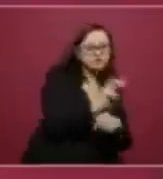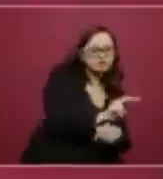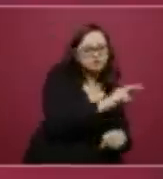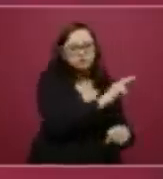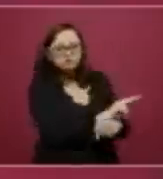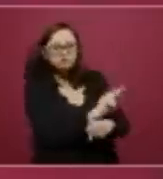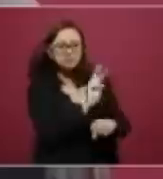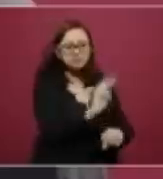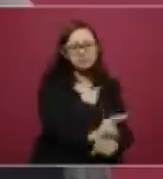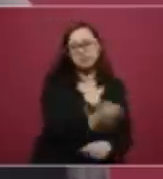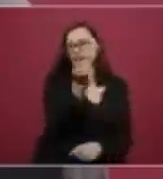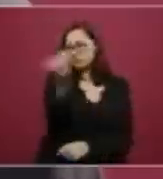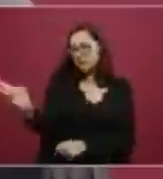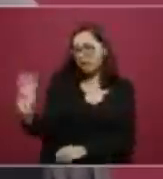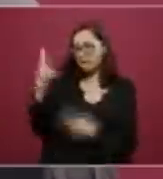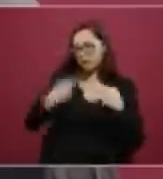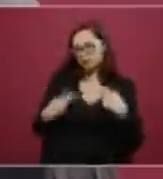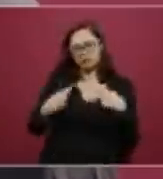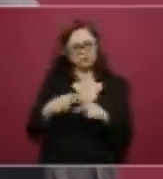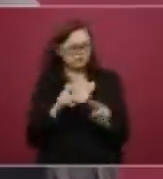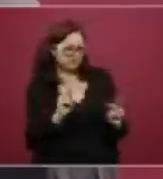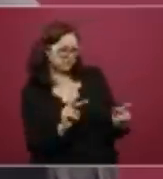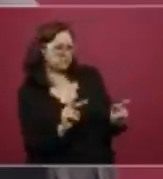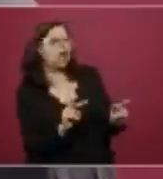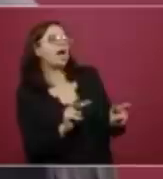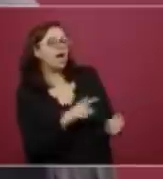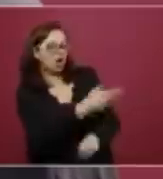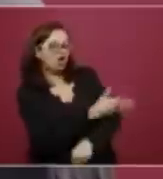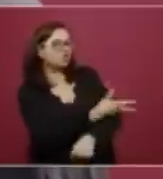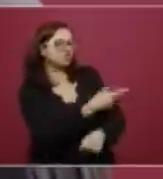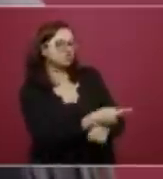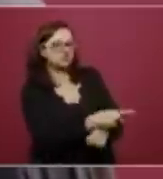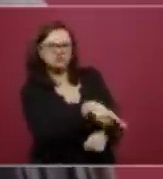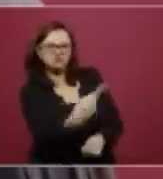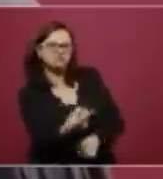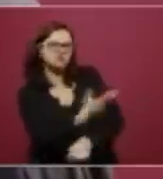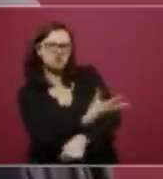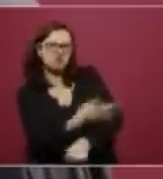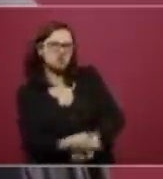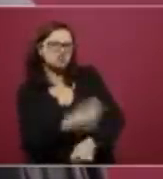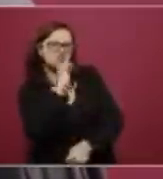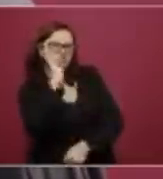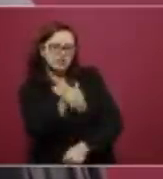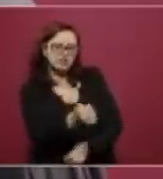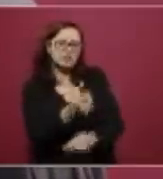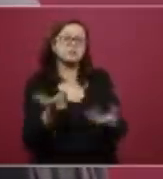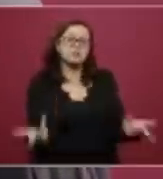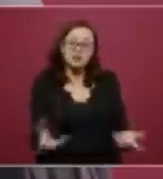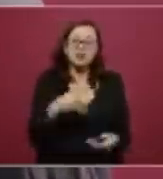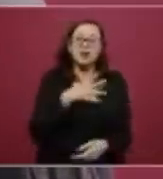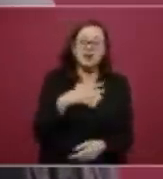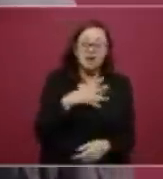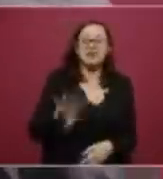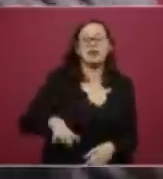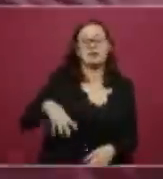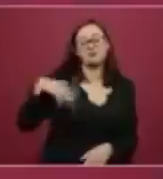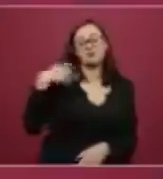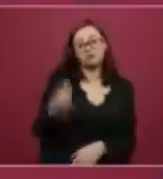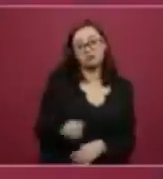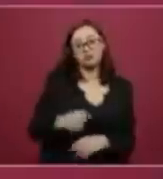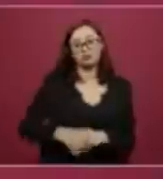combustibles. Ese es el propósito, porque sí hay abusos. Resulta